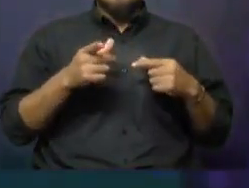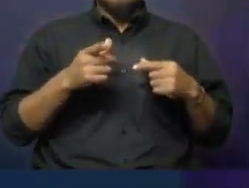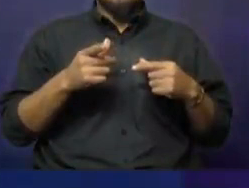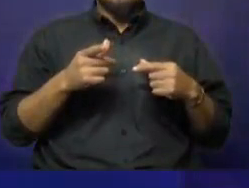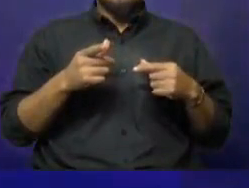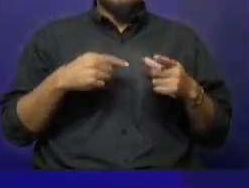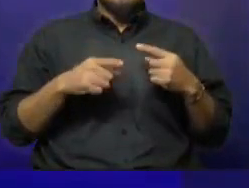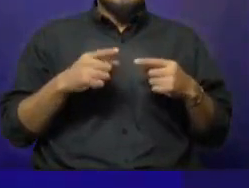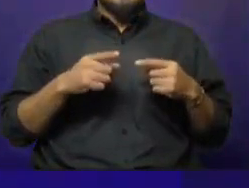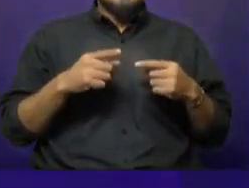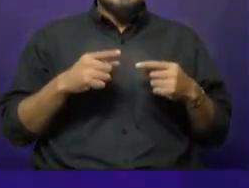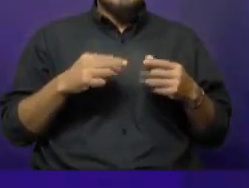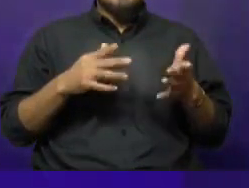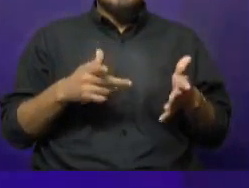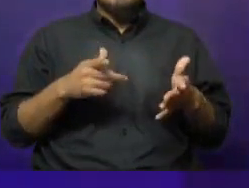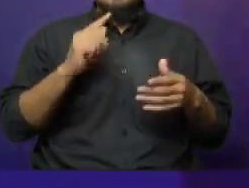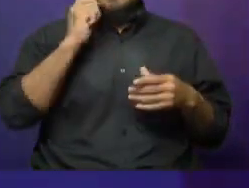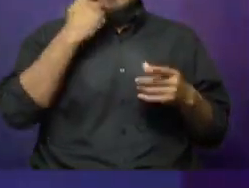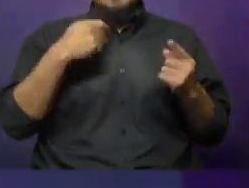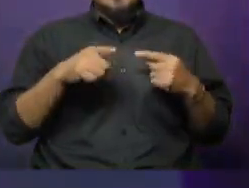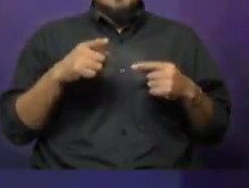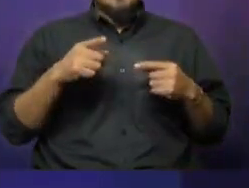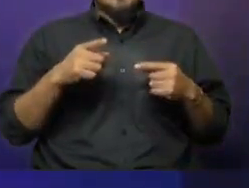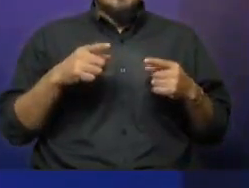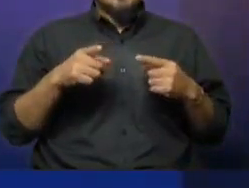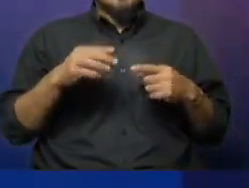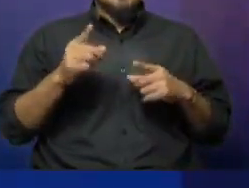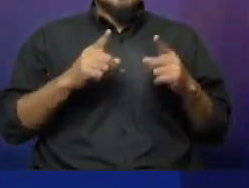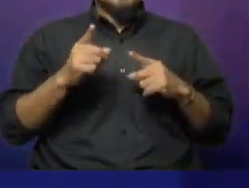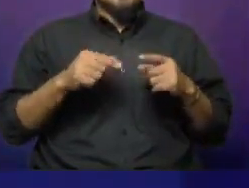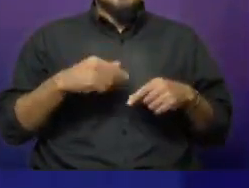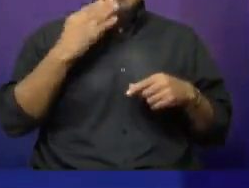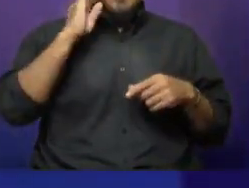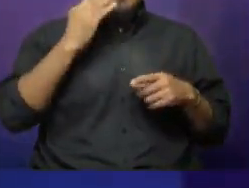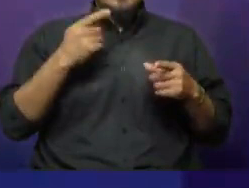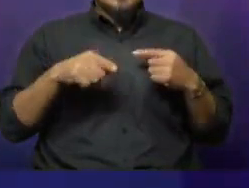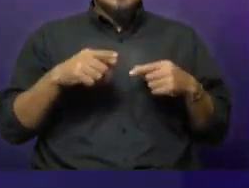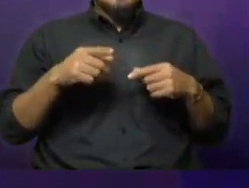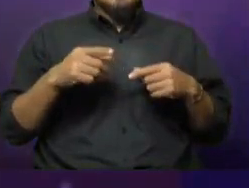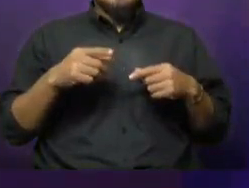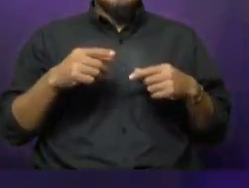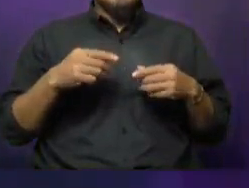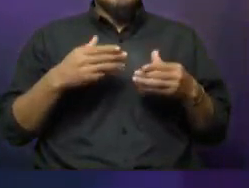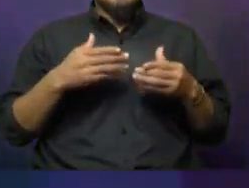a veces me gusta como poder escribir sobre alguien que conozco, pero igual estoy siendo yo porque es como mi reflejo. Claro.